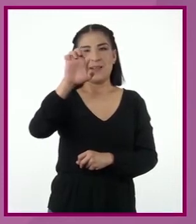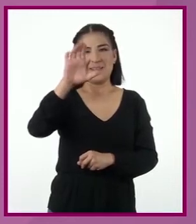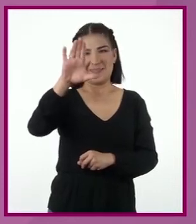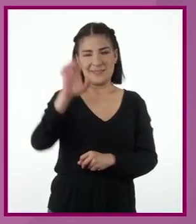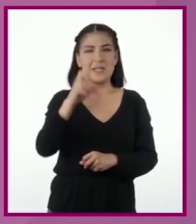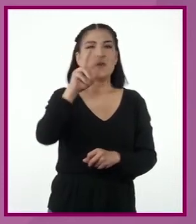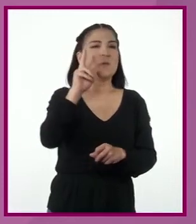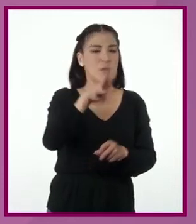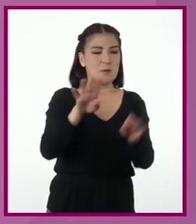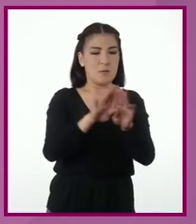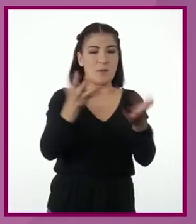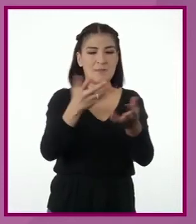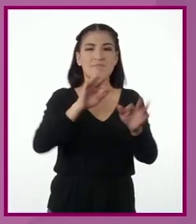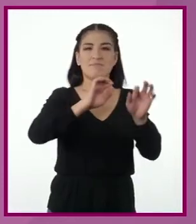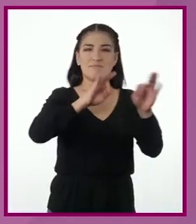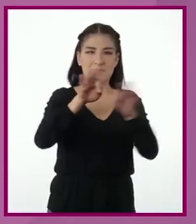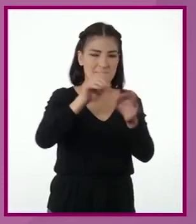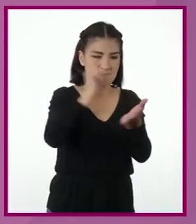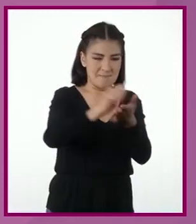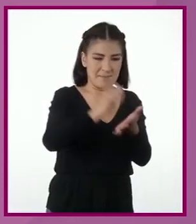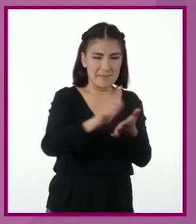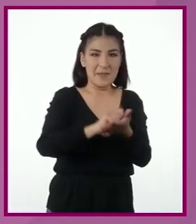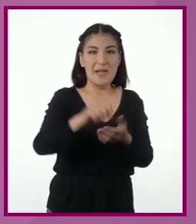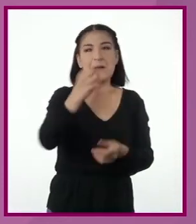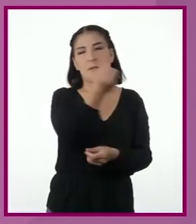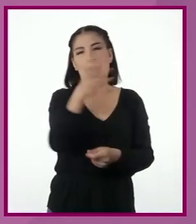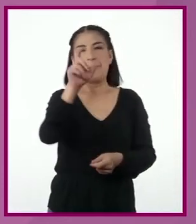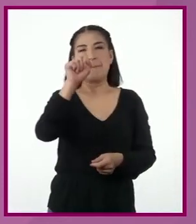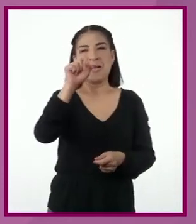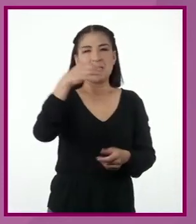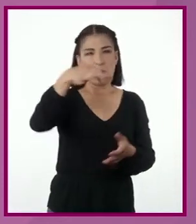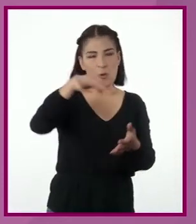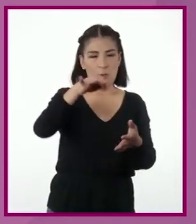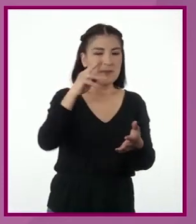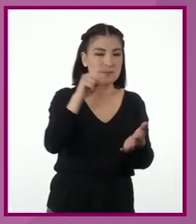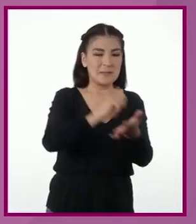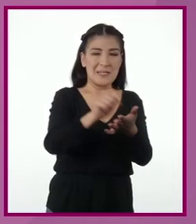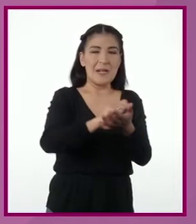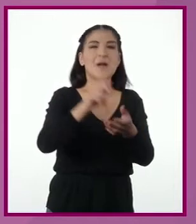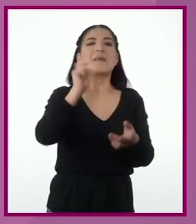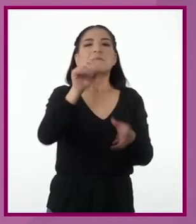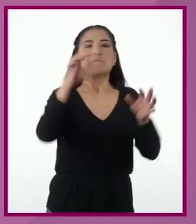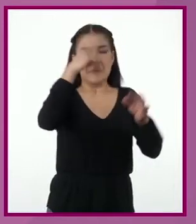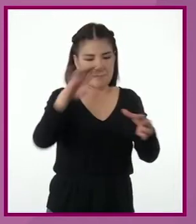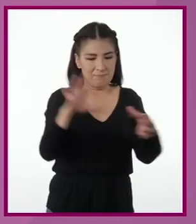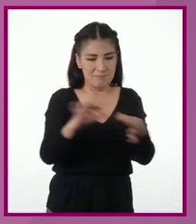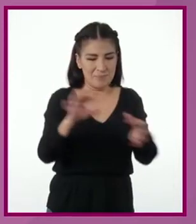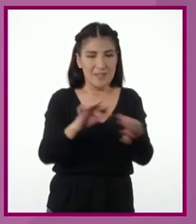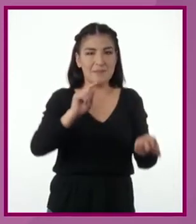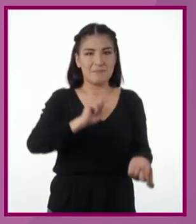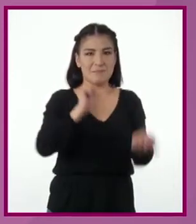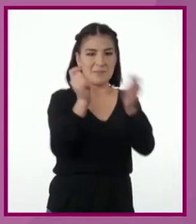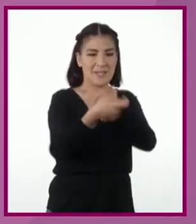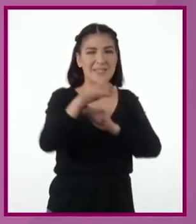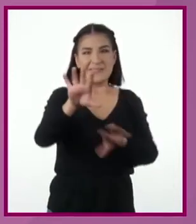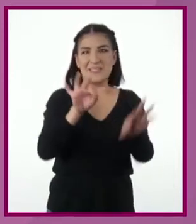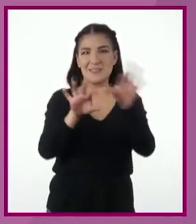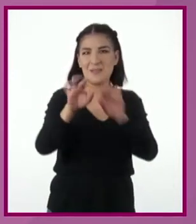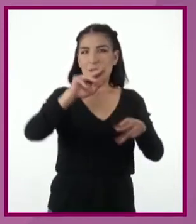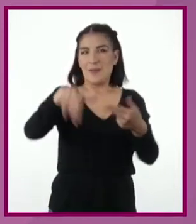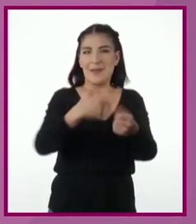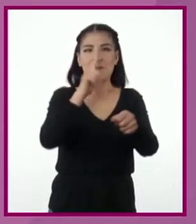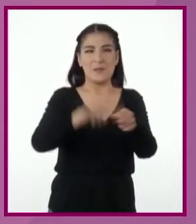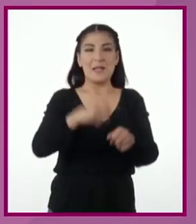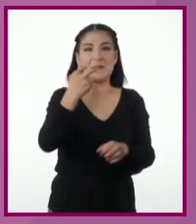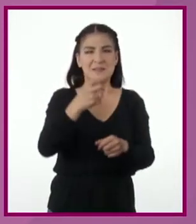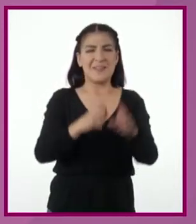menos de 20 páginas que contenía un resumen corto, pero explícito de la teoría de evolución por selección natural. Darwin se sorprendió, pues